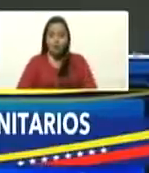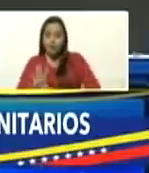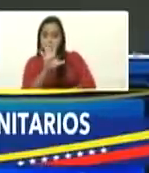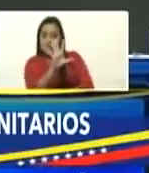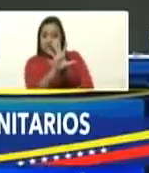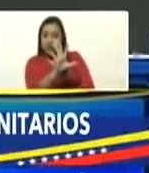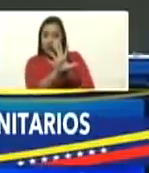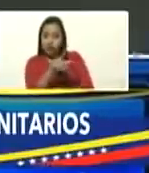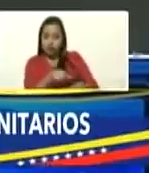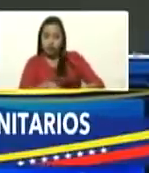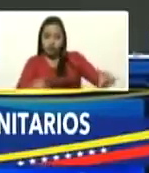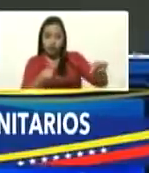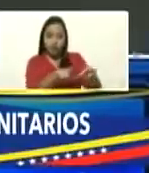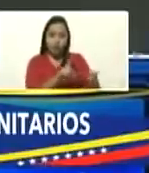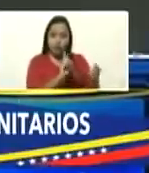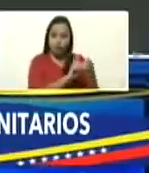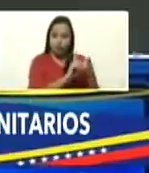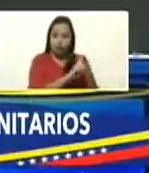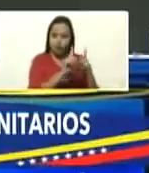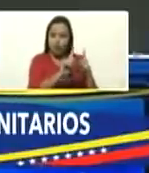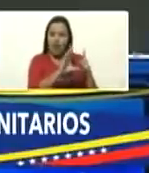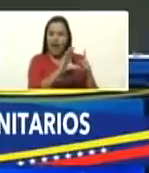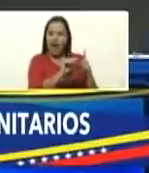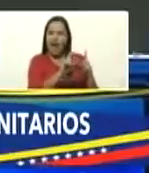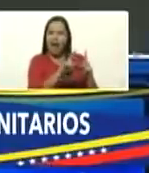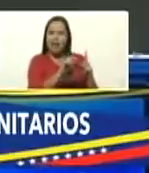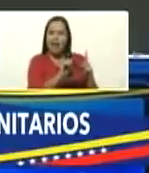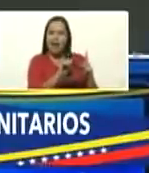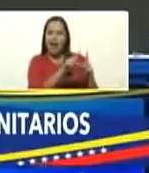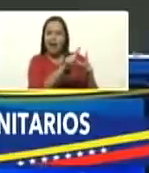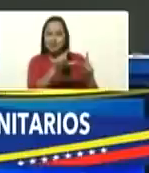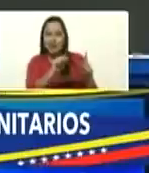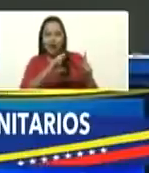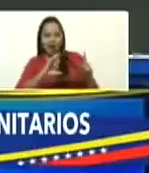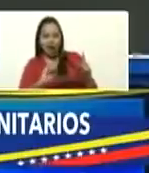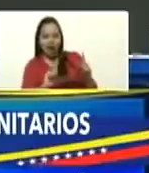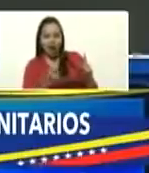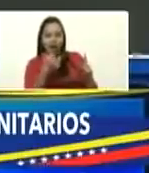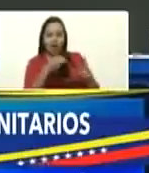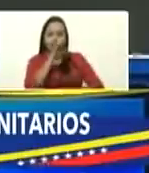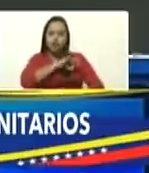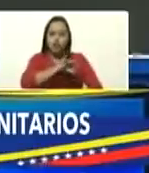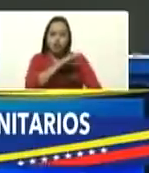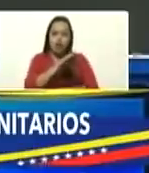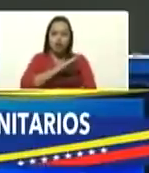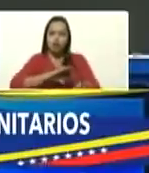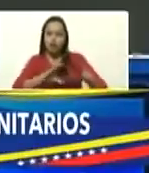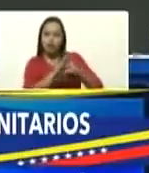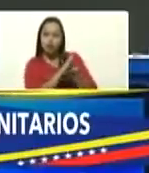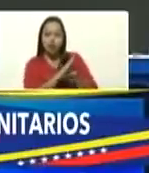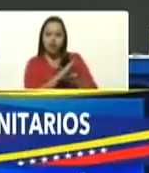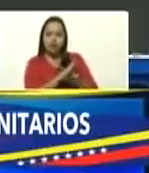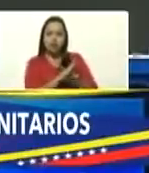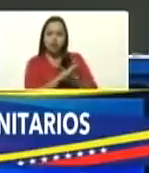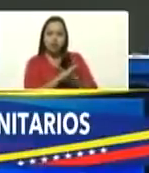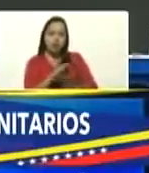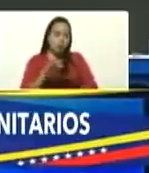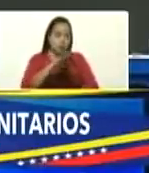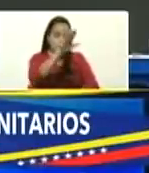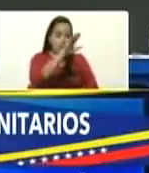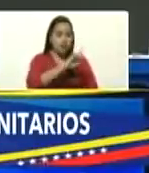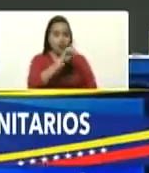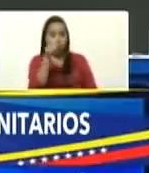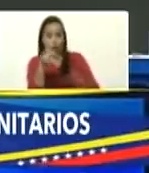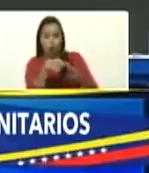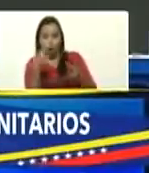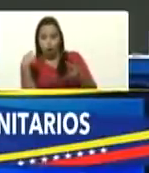territoriales. Carayaca-Junco es un eje territorial que tiene una dinámica social muy parecida, económica, cultural, que es la montaña. Luego tenemos